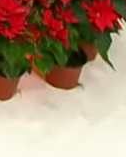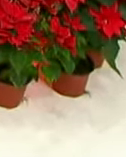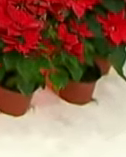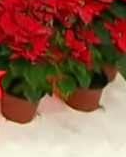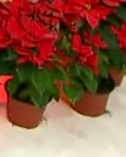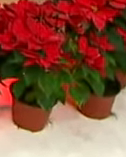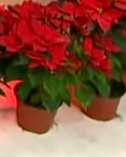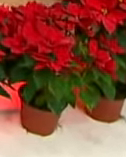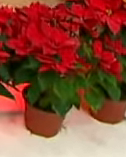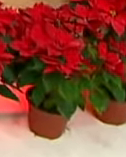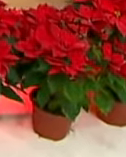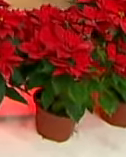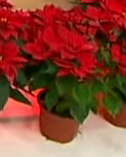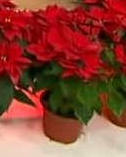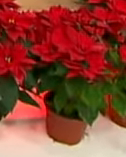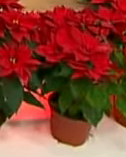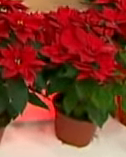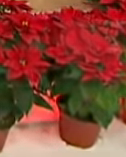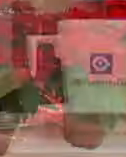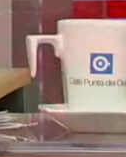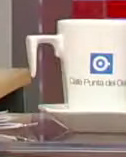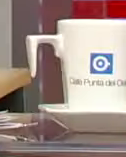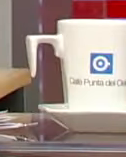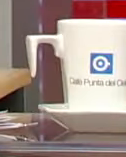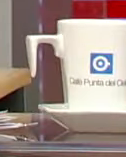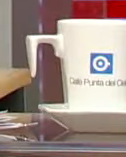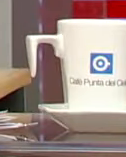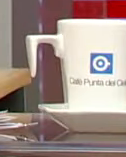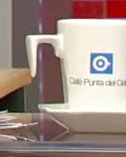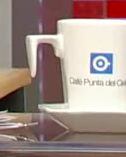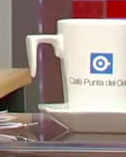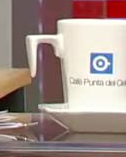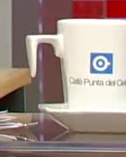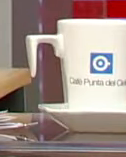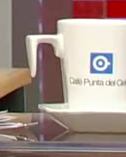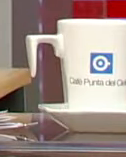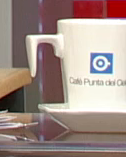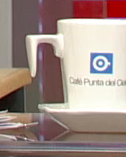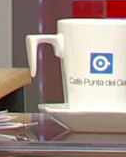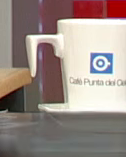riesgo, ya mejor tenerlos así. Infórmate en